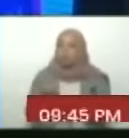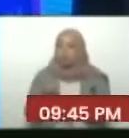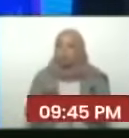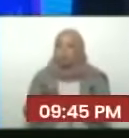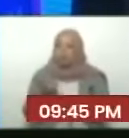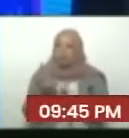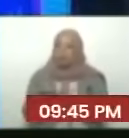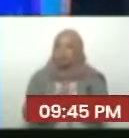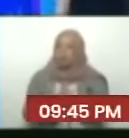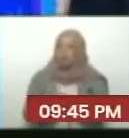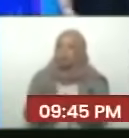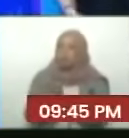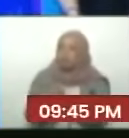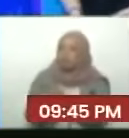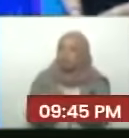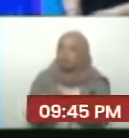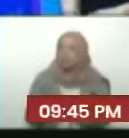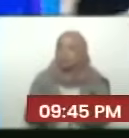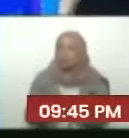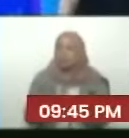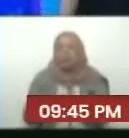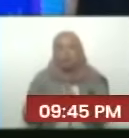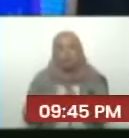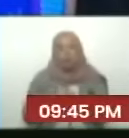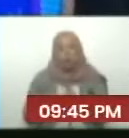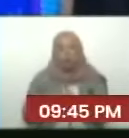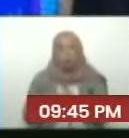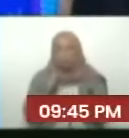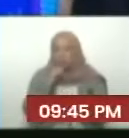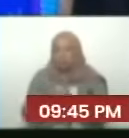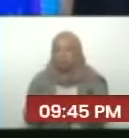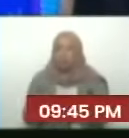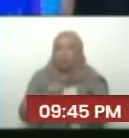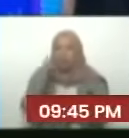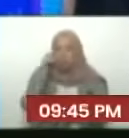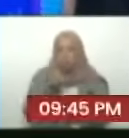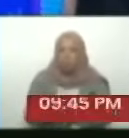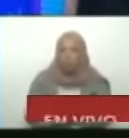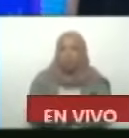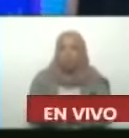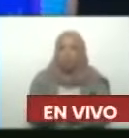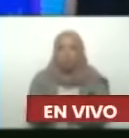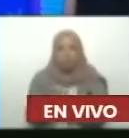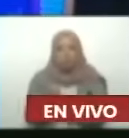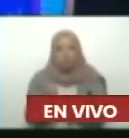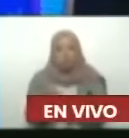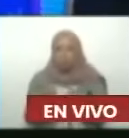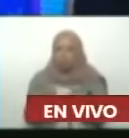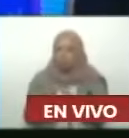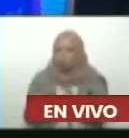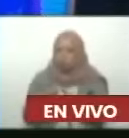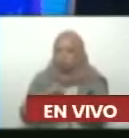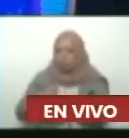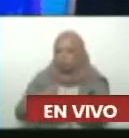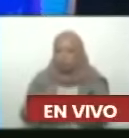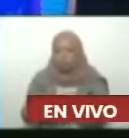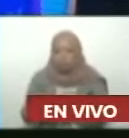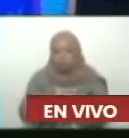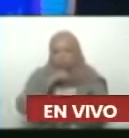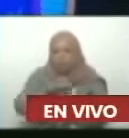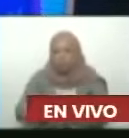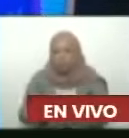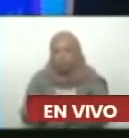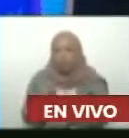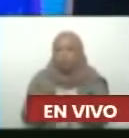quitar. Tratan de que no conozcamos la historia de los otros pueblos, tratan de que no conozcamos nuestra propia historia.